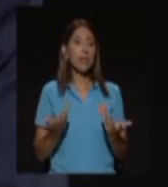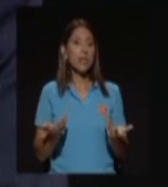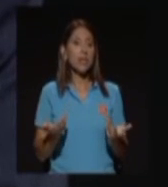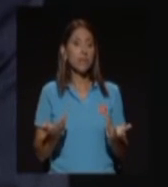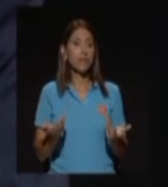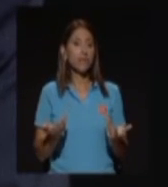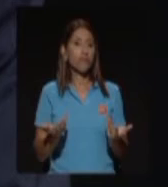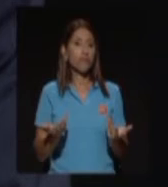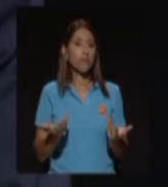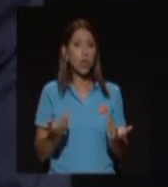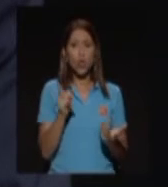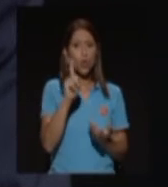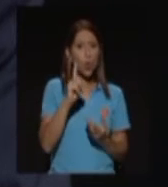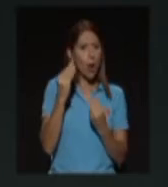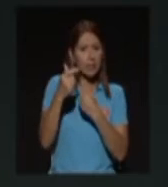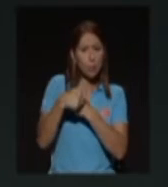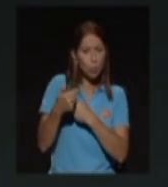Y no hace demasiado